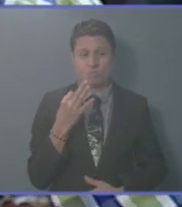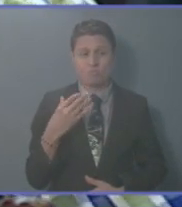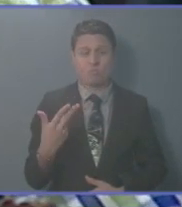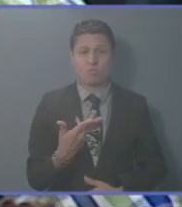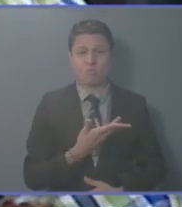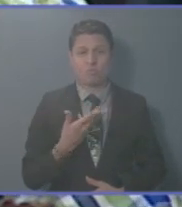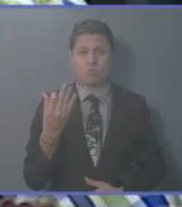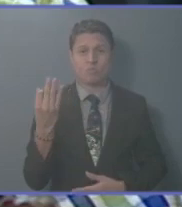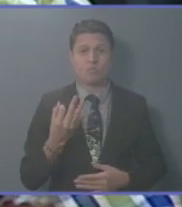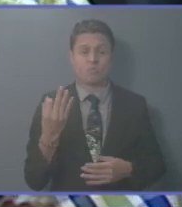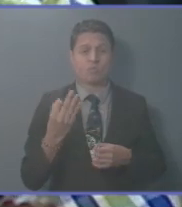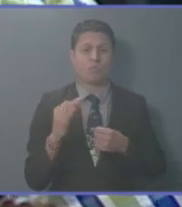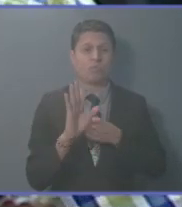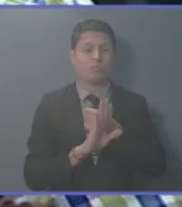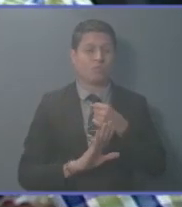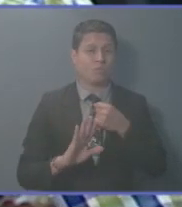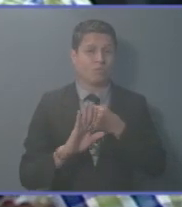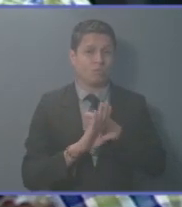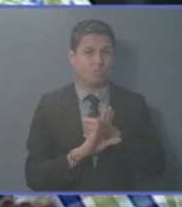que proteger